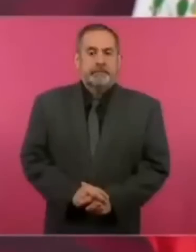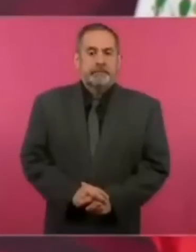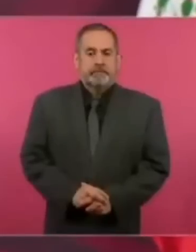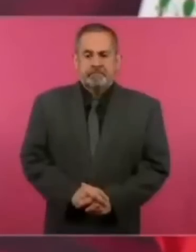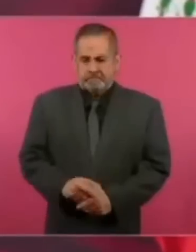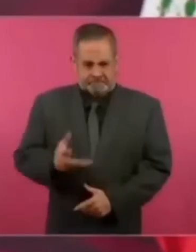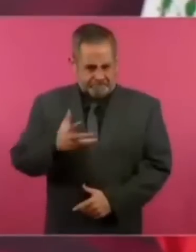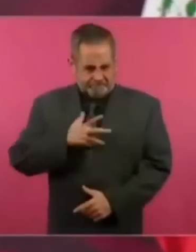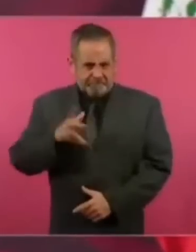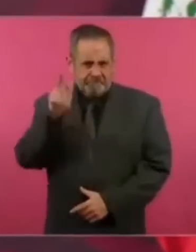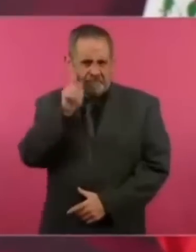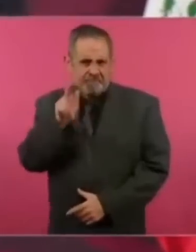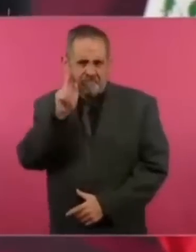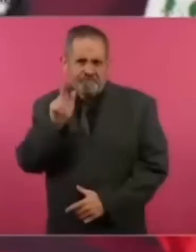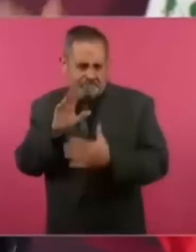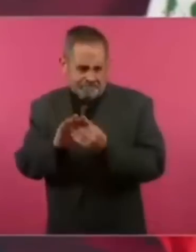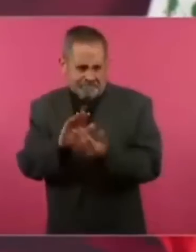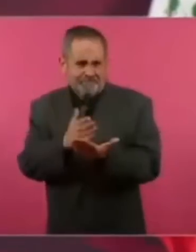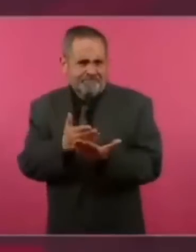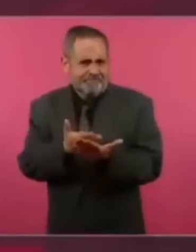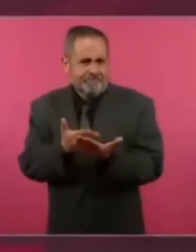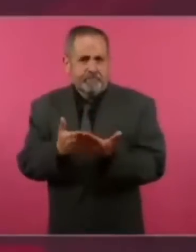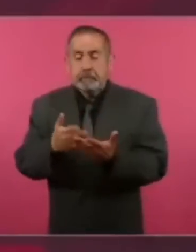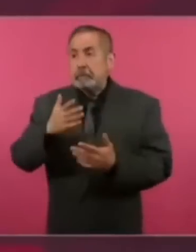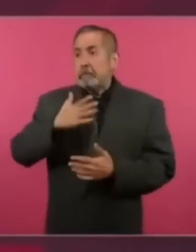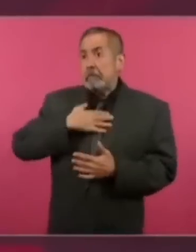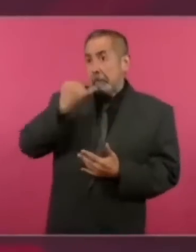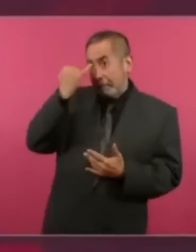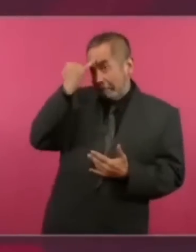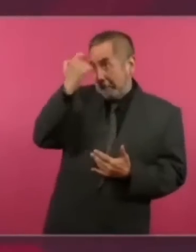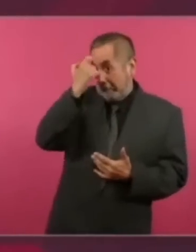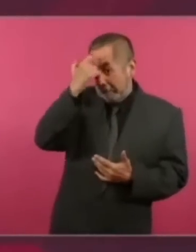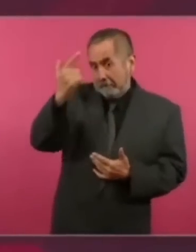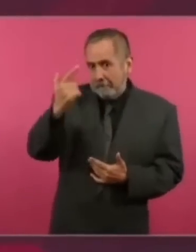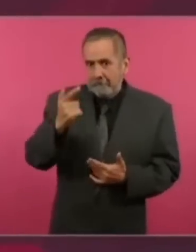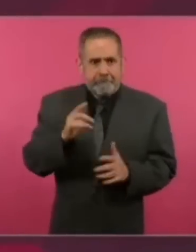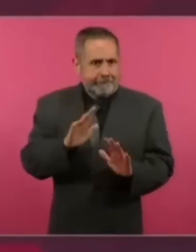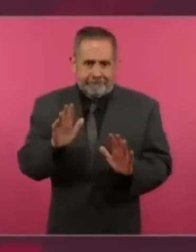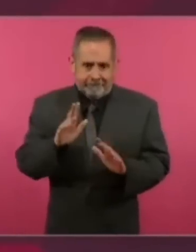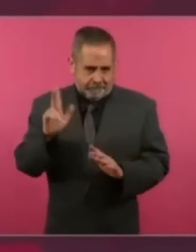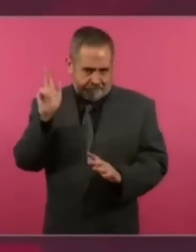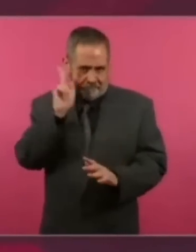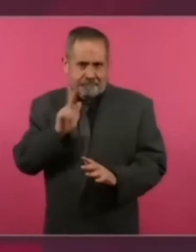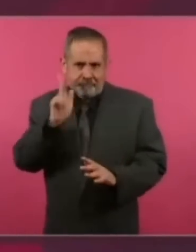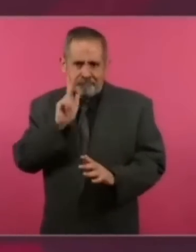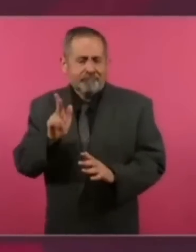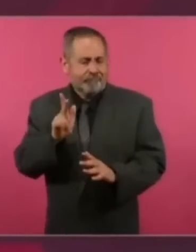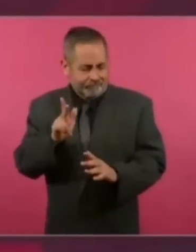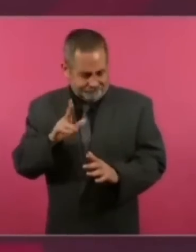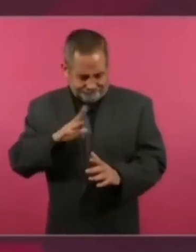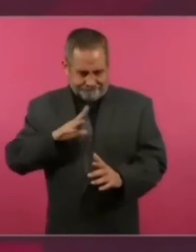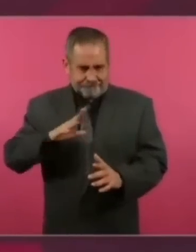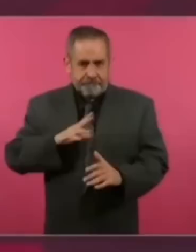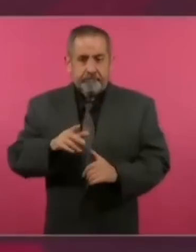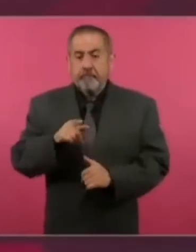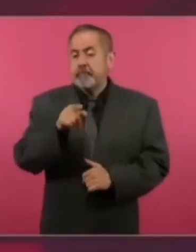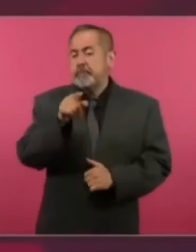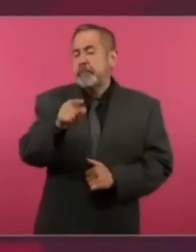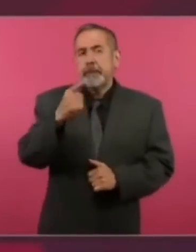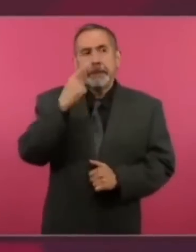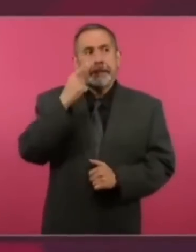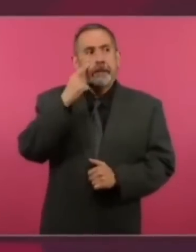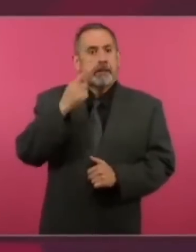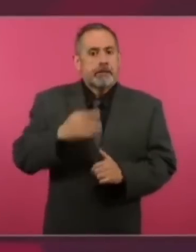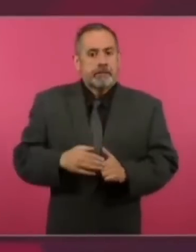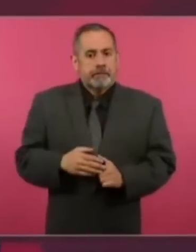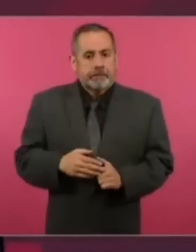hay pruebas, no estoy inventando nada, de que